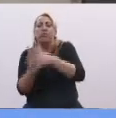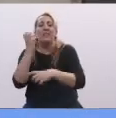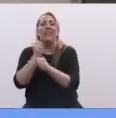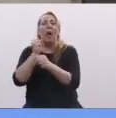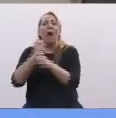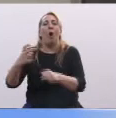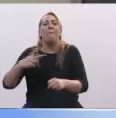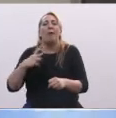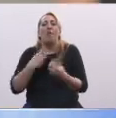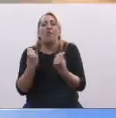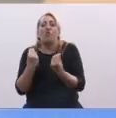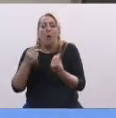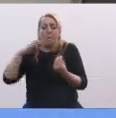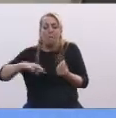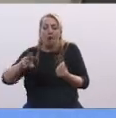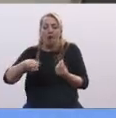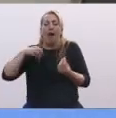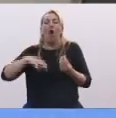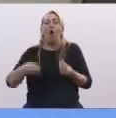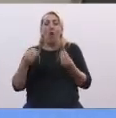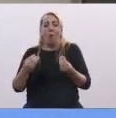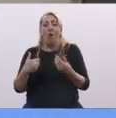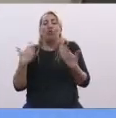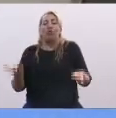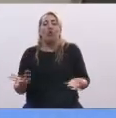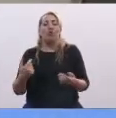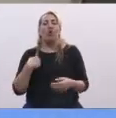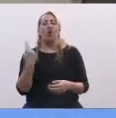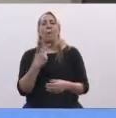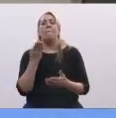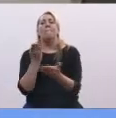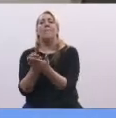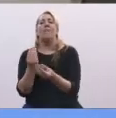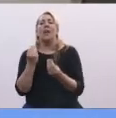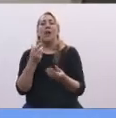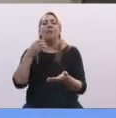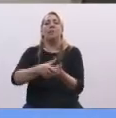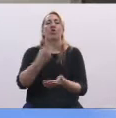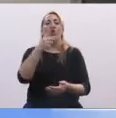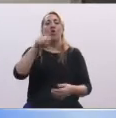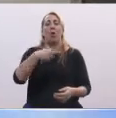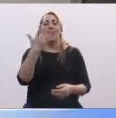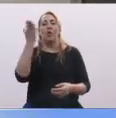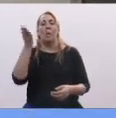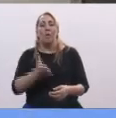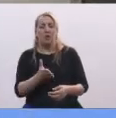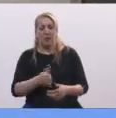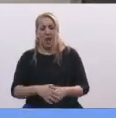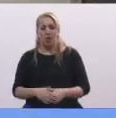privado, cómo se gana plata. Entonces ese señor le pedíamos nosotros que invirtiera el 2%, el 2,5% de su